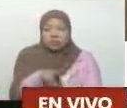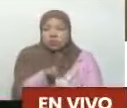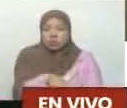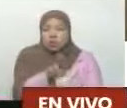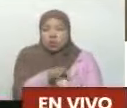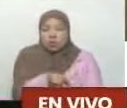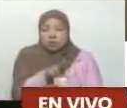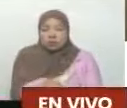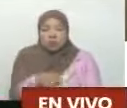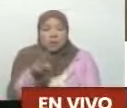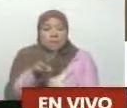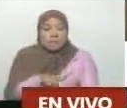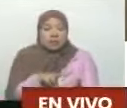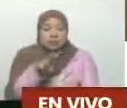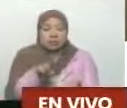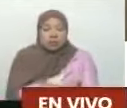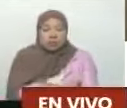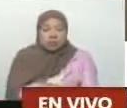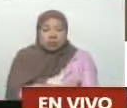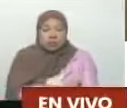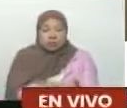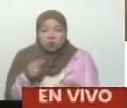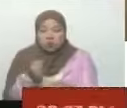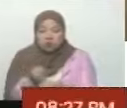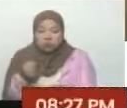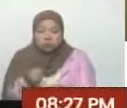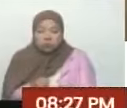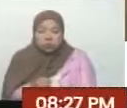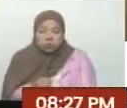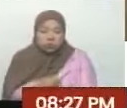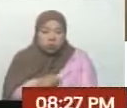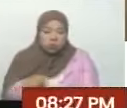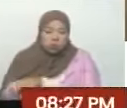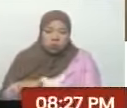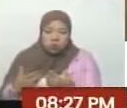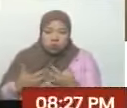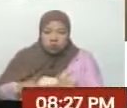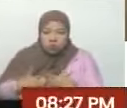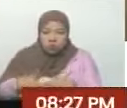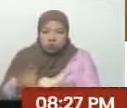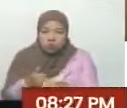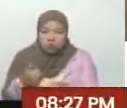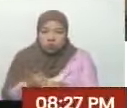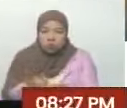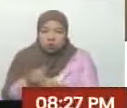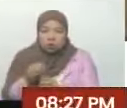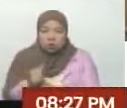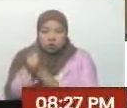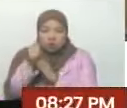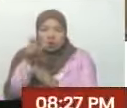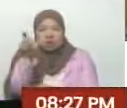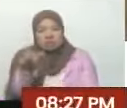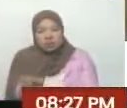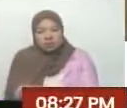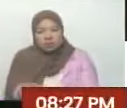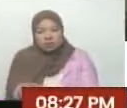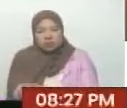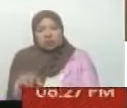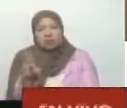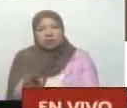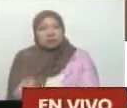ser pensionados, porque muchos habían trabajado toda la vida, pero los dueños, los empresarios de esas empresas,